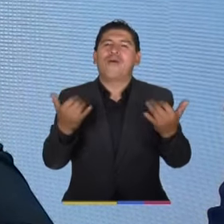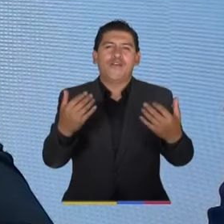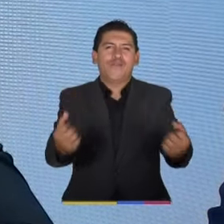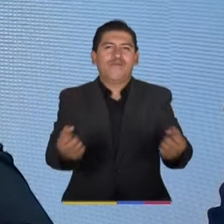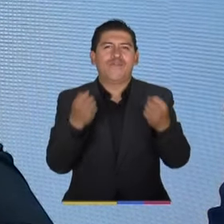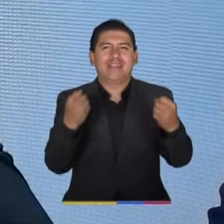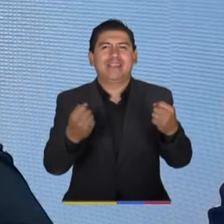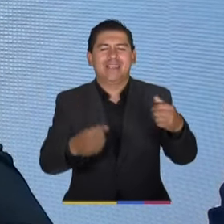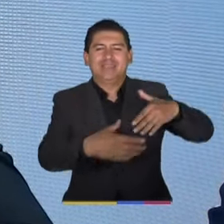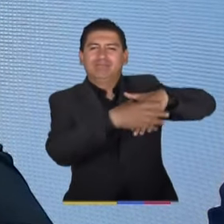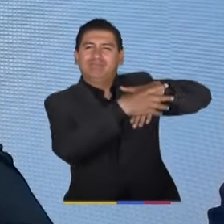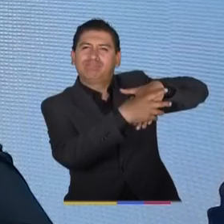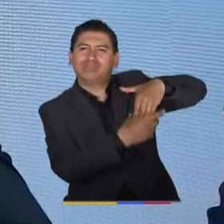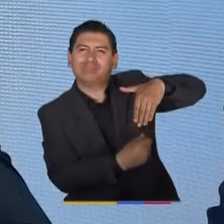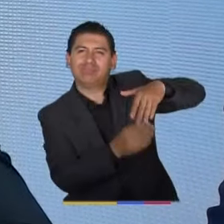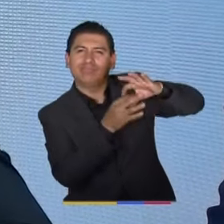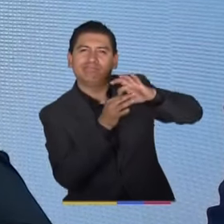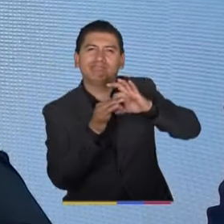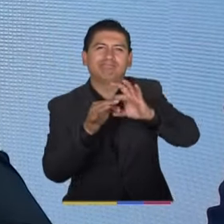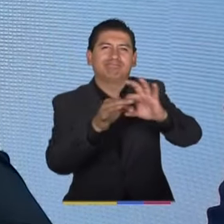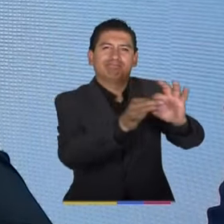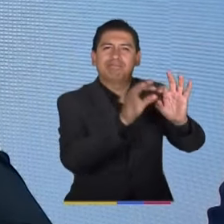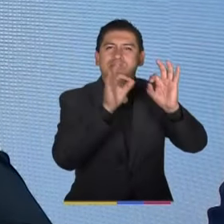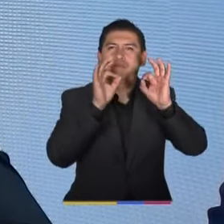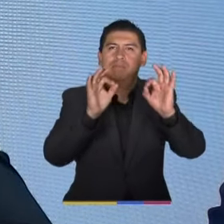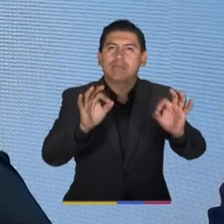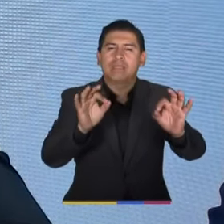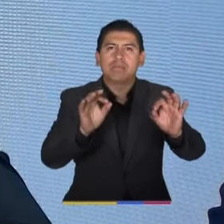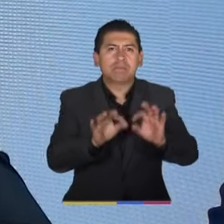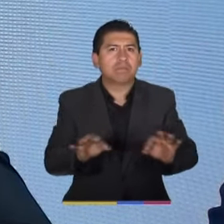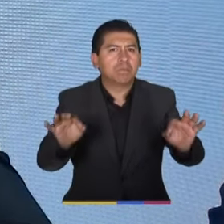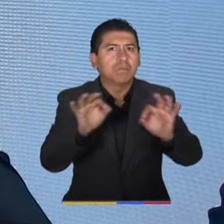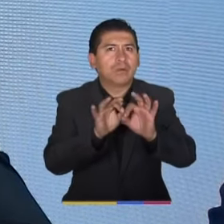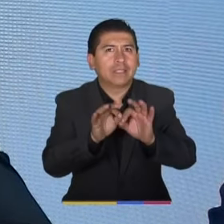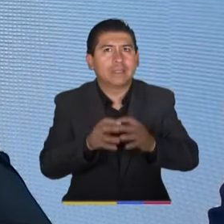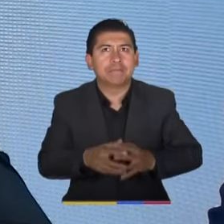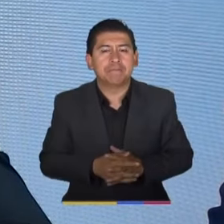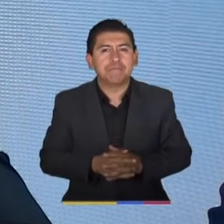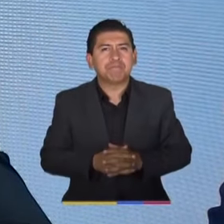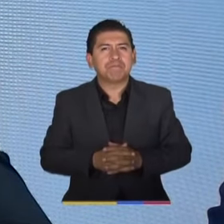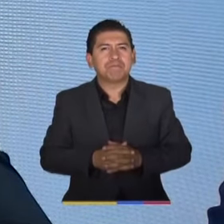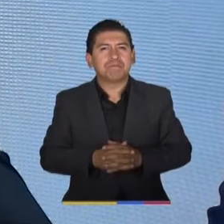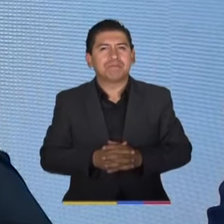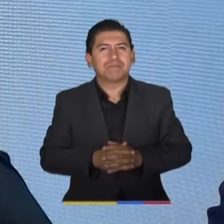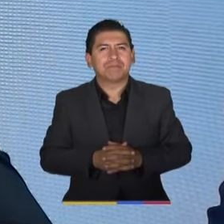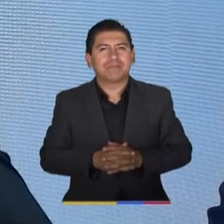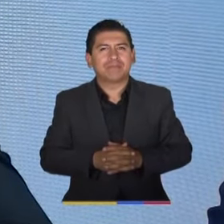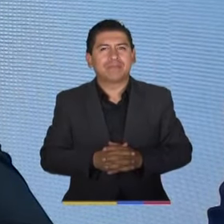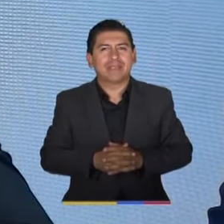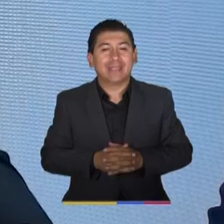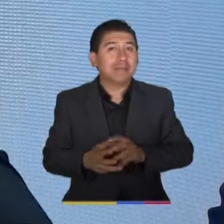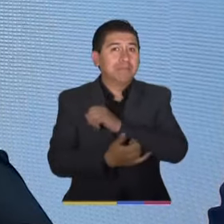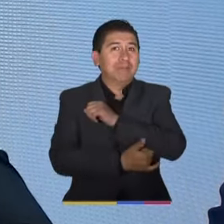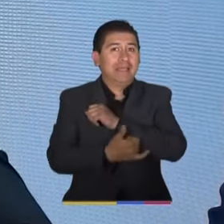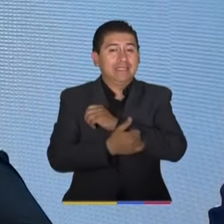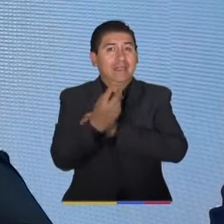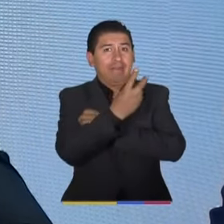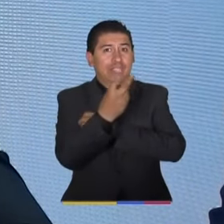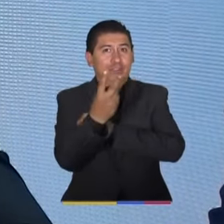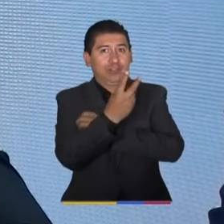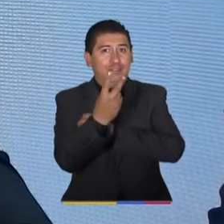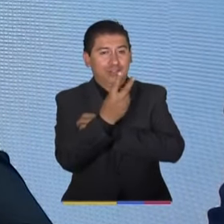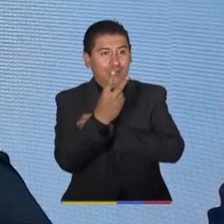día un actor que juega un papel geopolítico crucial en el escenario internacional. Los 22 países de